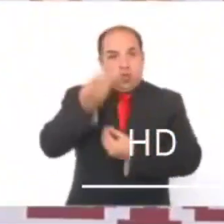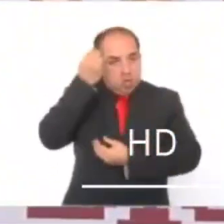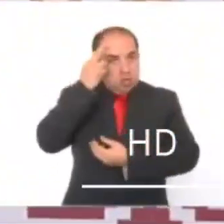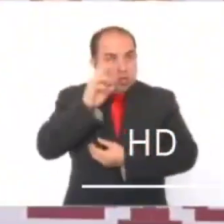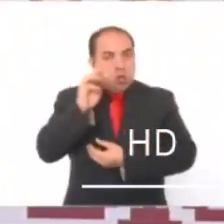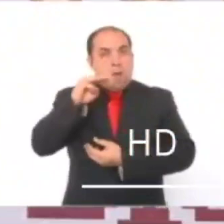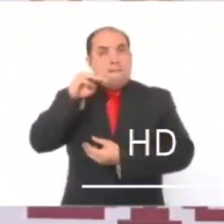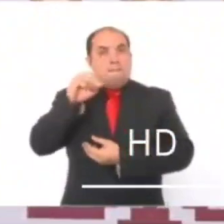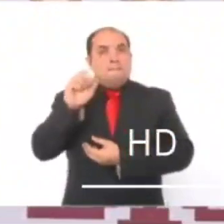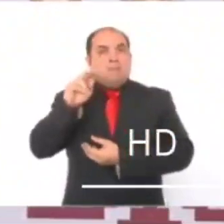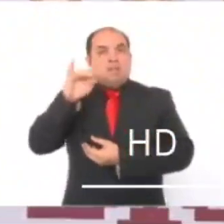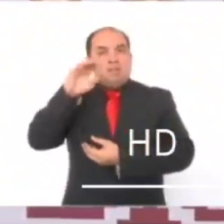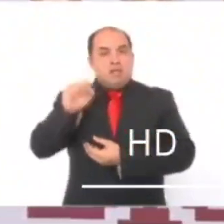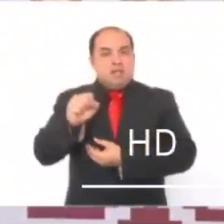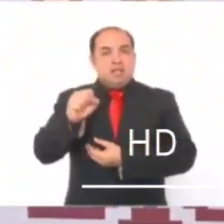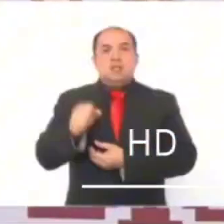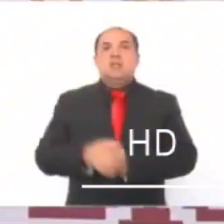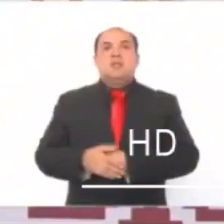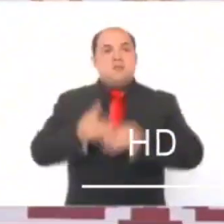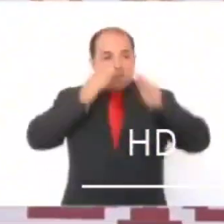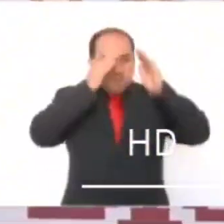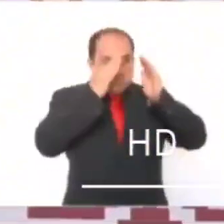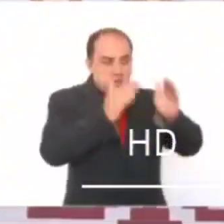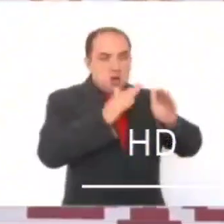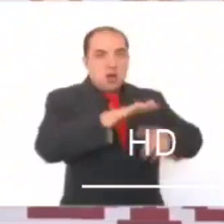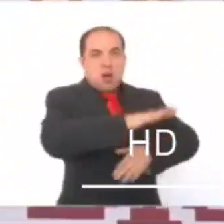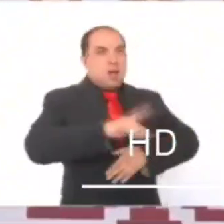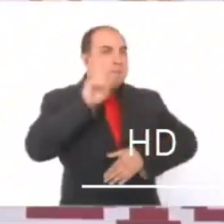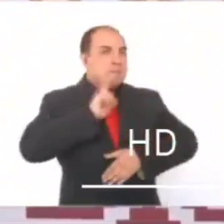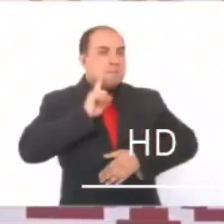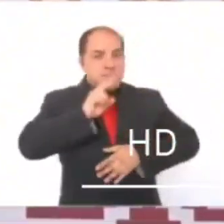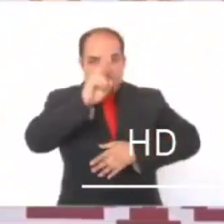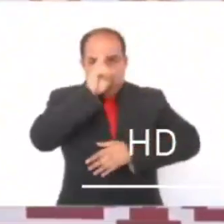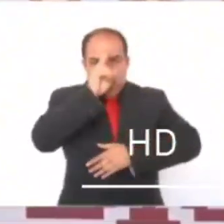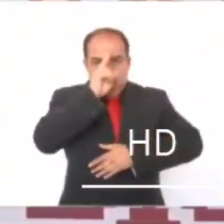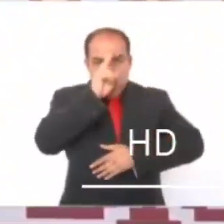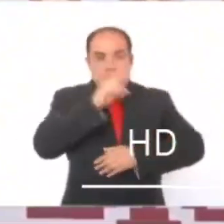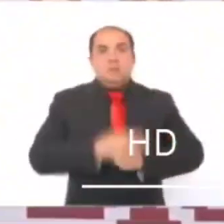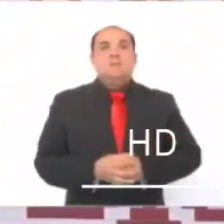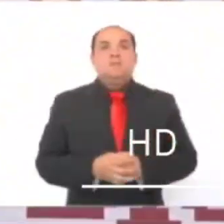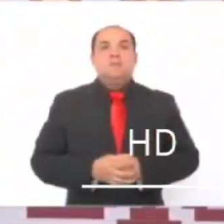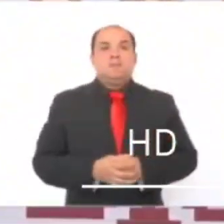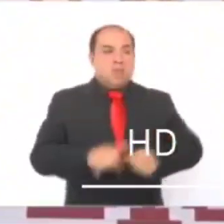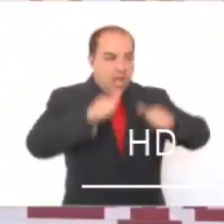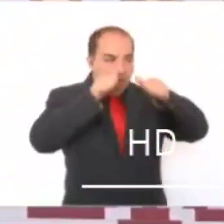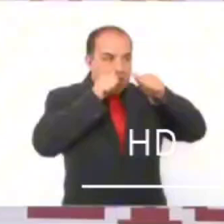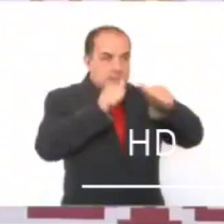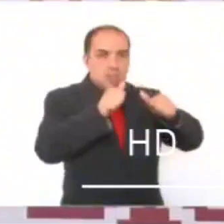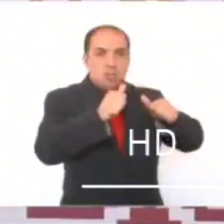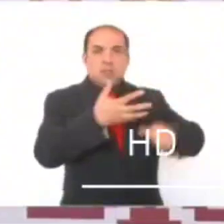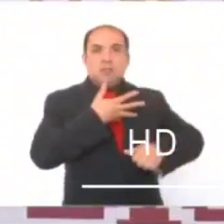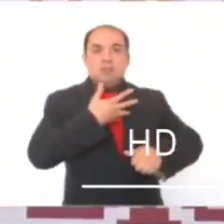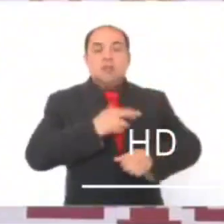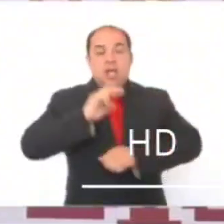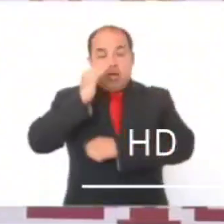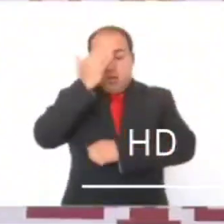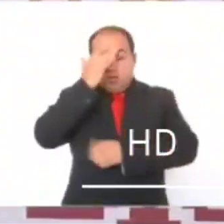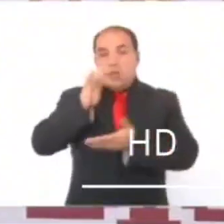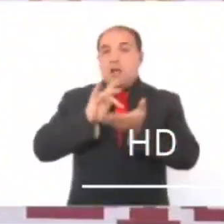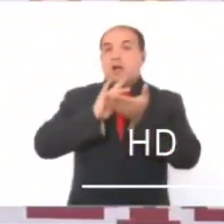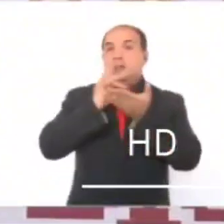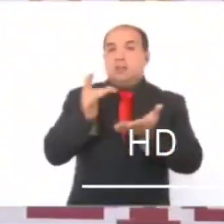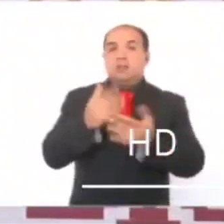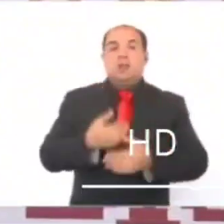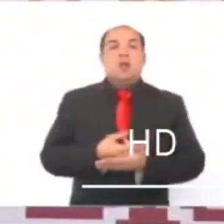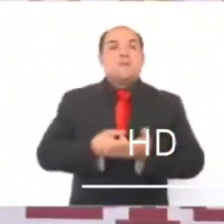ponemos acento en las víctimas, ponemos en el centro a las víctimas. Quiero reconocer y agradecer